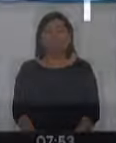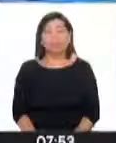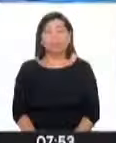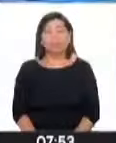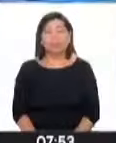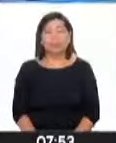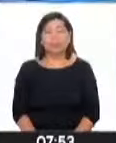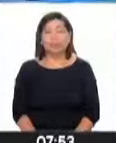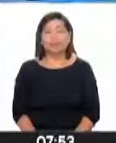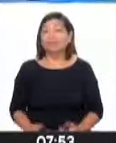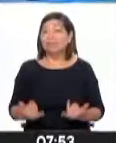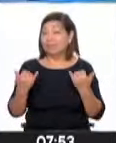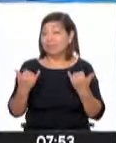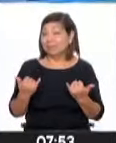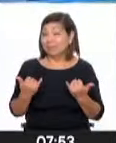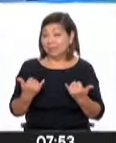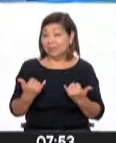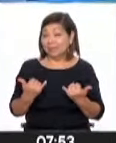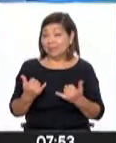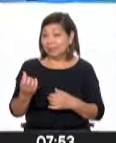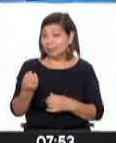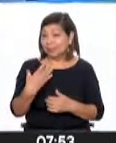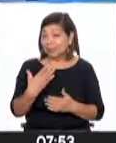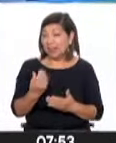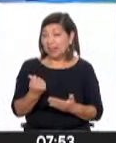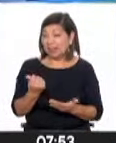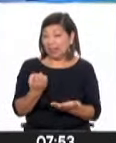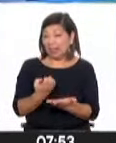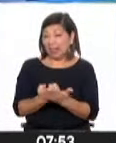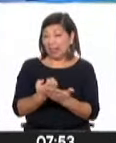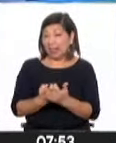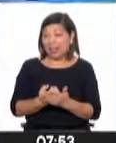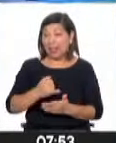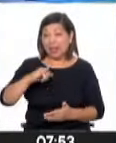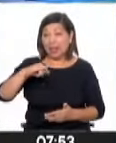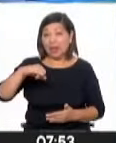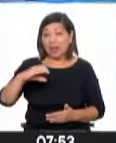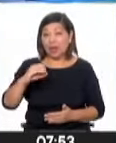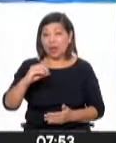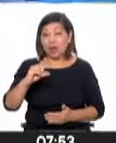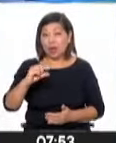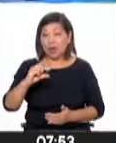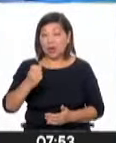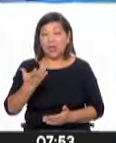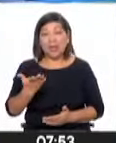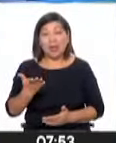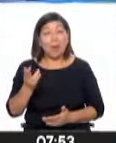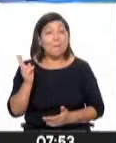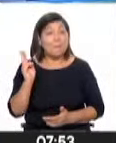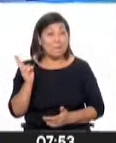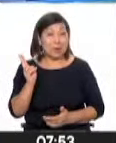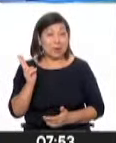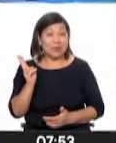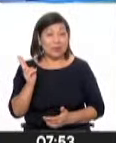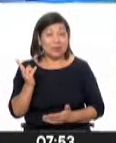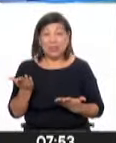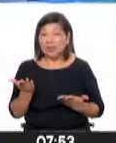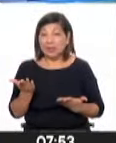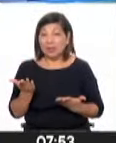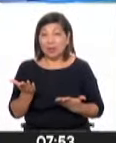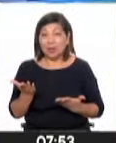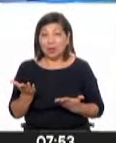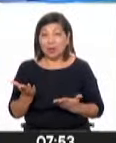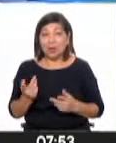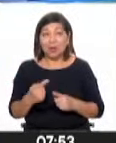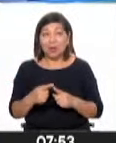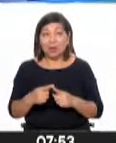Bien, vamos a iniciar entonces nuestro reporte económico con Jorge Carrillo, docente, experto en finanzas de la